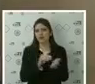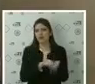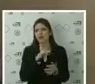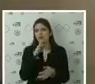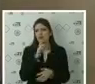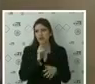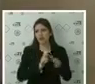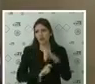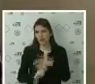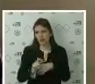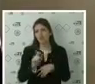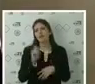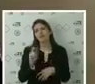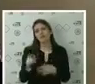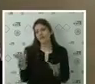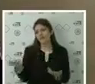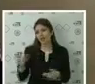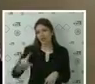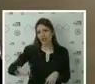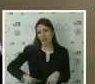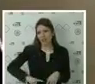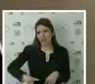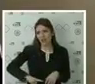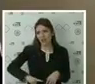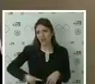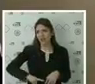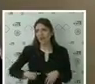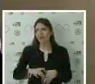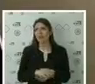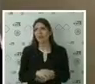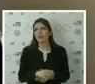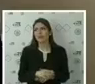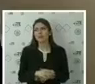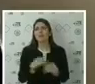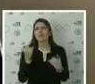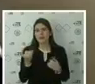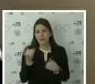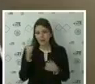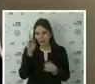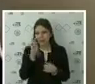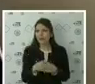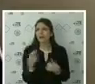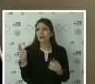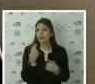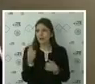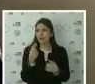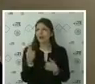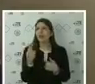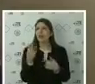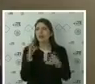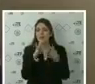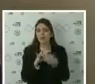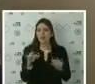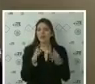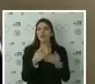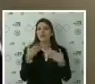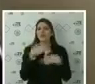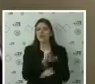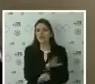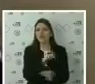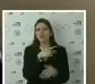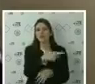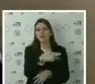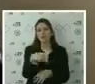Un claro ejemplo es el gobierno, y pues que también se hable de nuestros derechos mientras somos